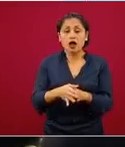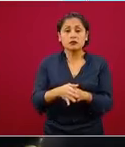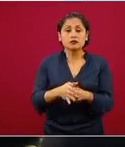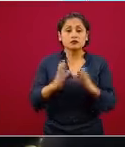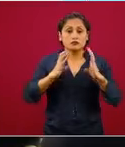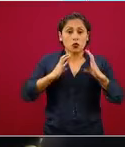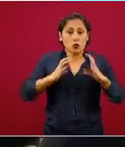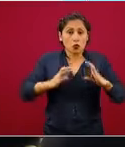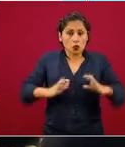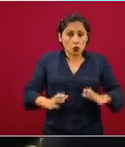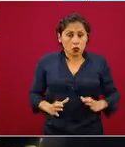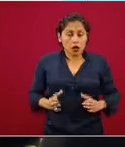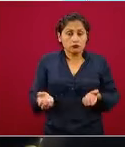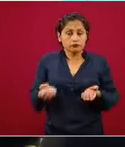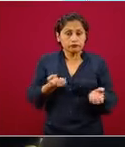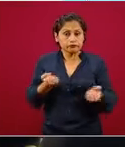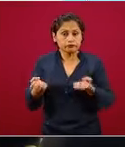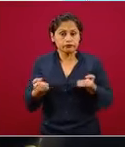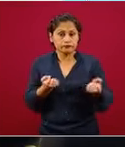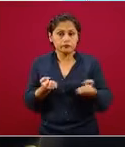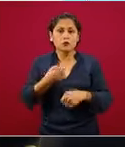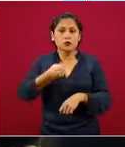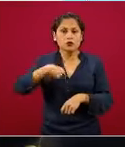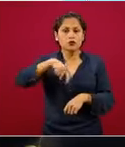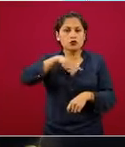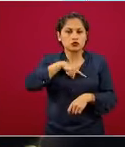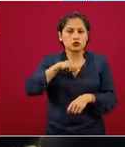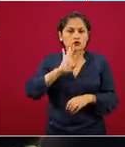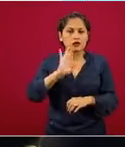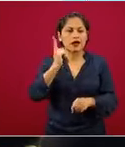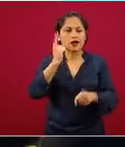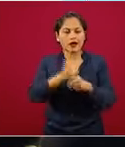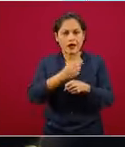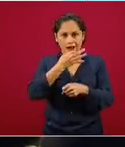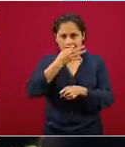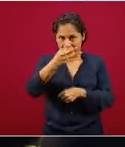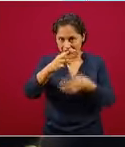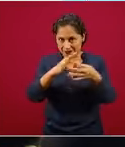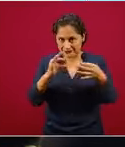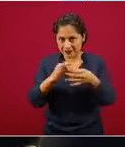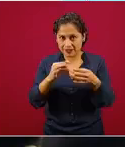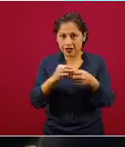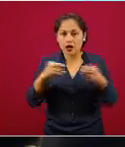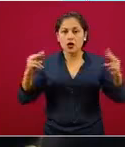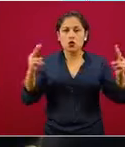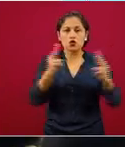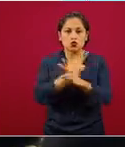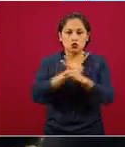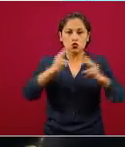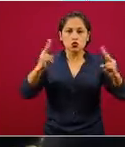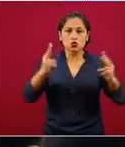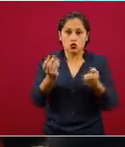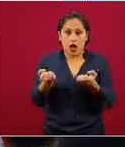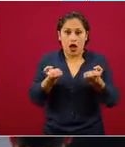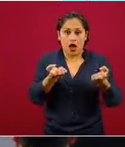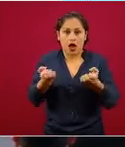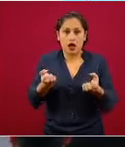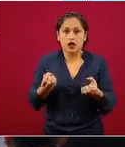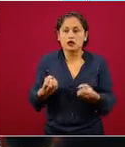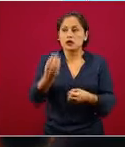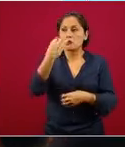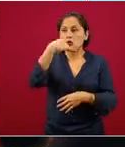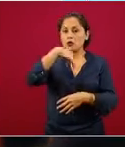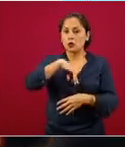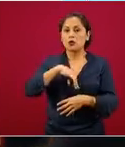implica una cosa que médicamente le llamamos la hiperventilación, que es el respirar más rápido, más intenso, y el volumen de aire